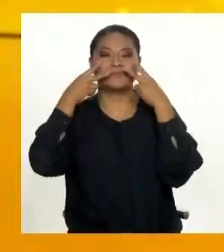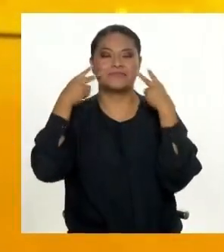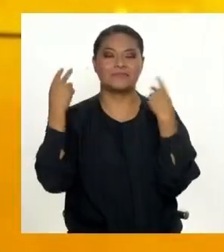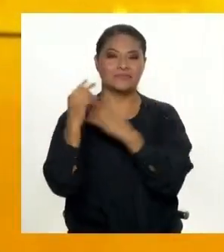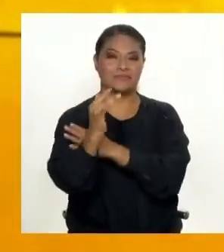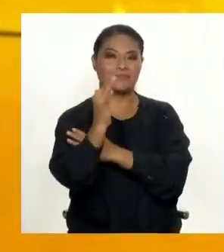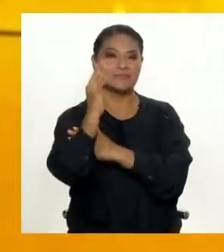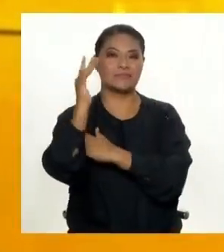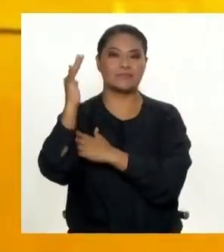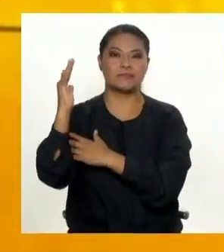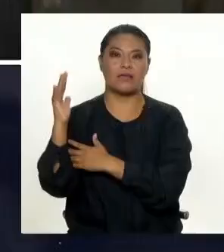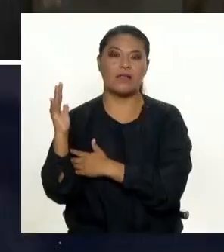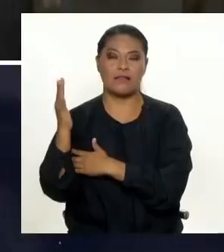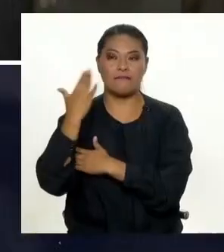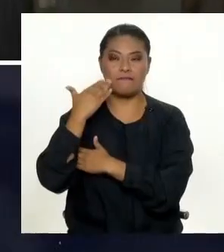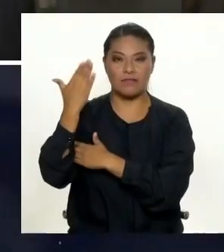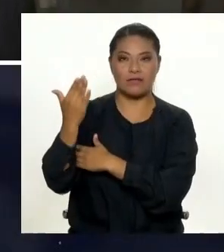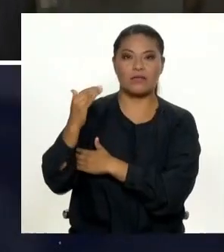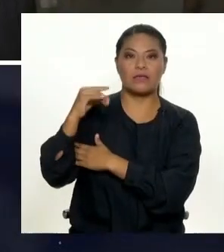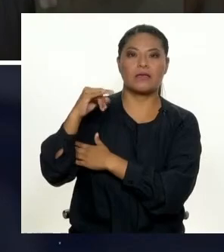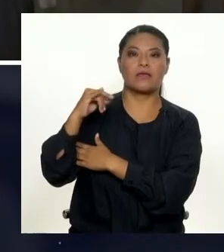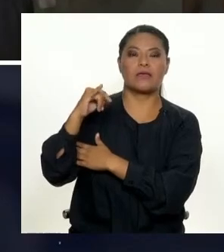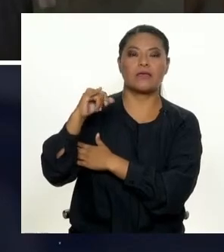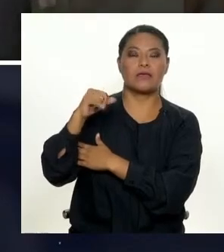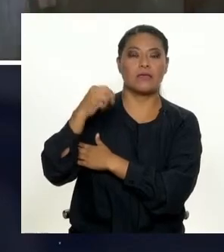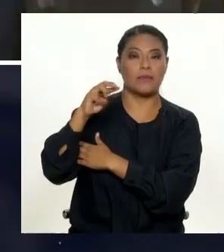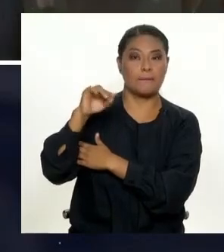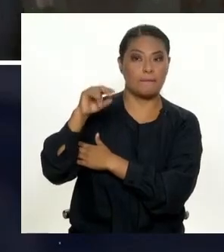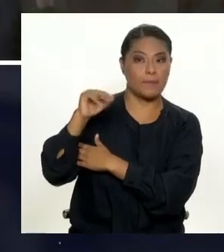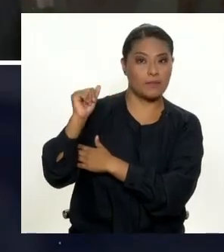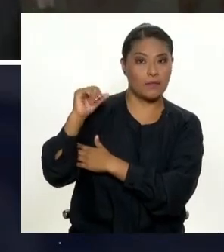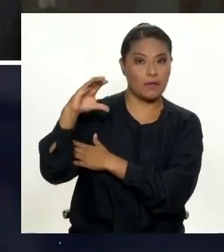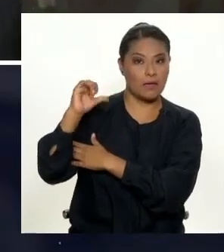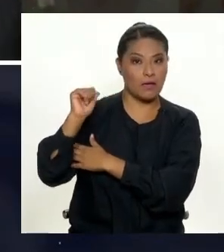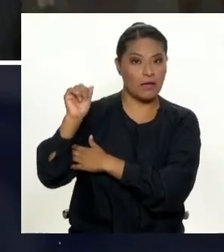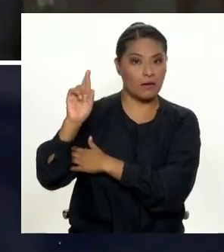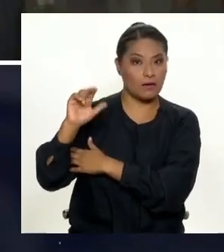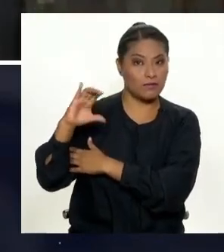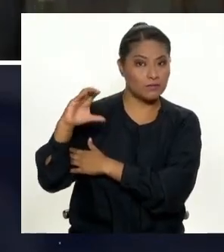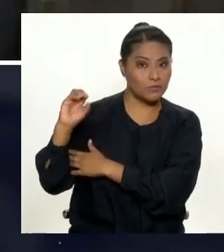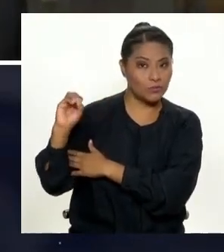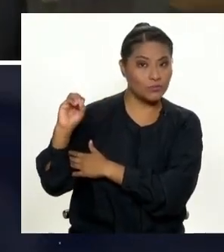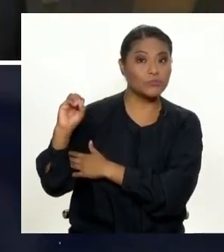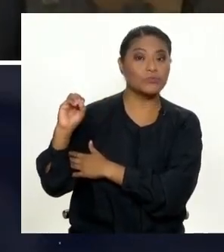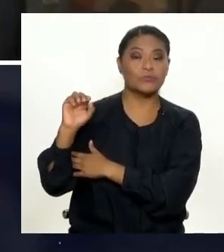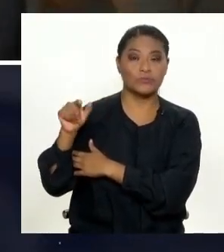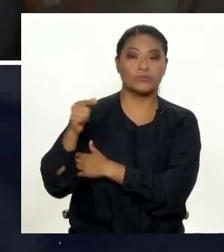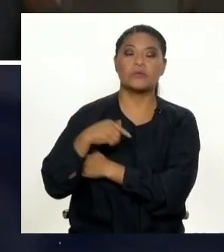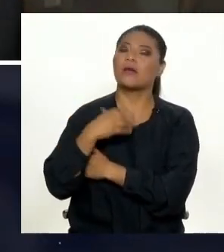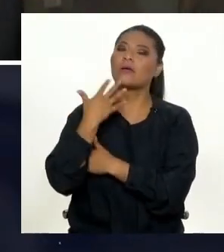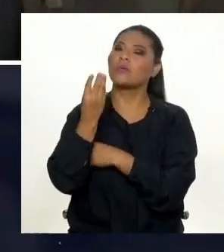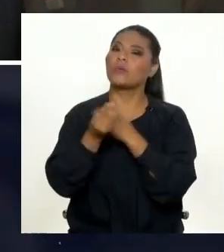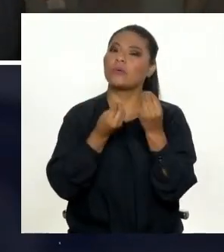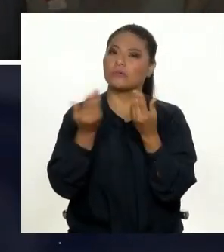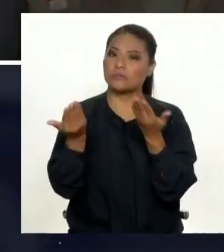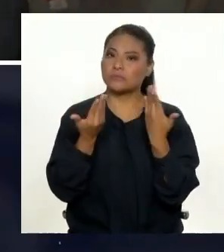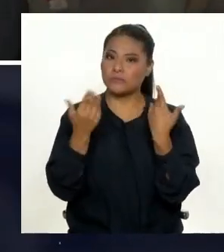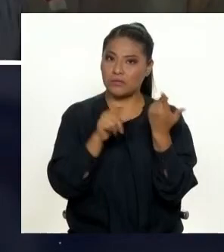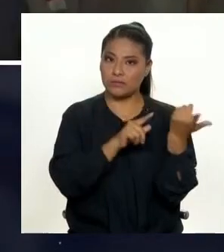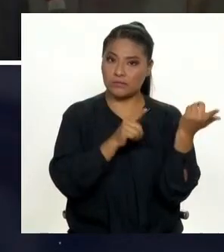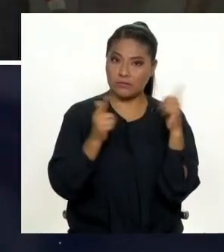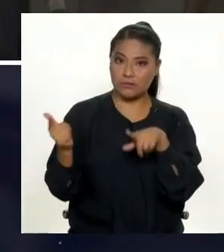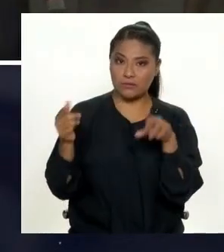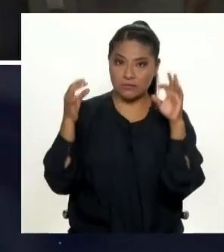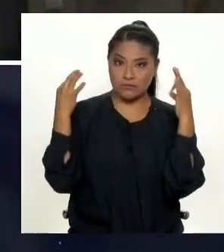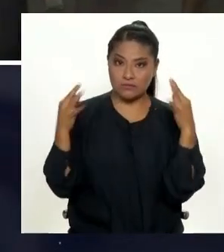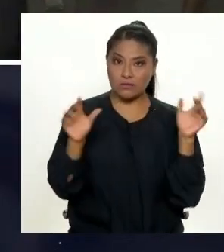ahí nuestra compañera Jimena Carrasco, la tenemos ahí. Hola, Jimena, ¿cómo estás? Muy buenas noches. Cuéntanos qué hay ahí. Nos dijeron que estás lista para bailar ya,